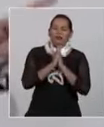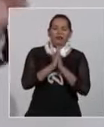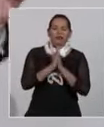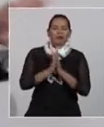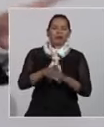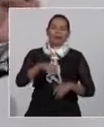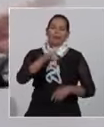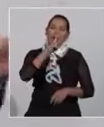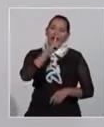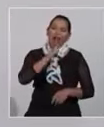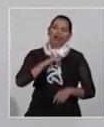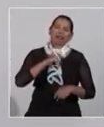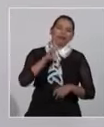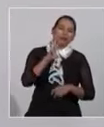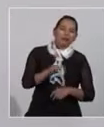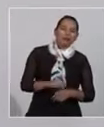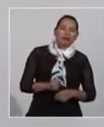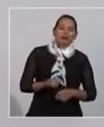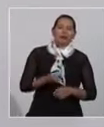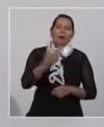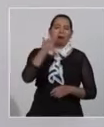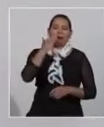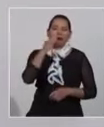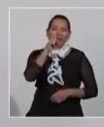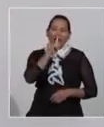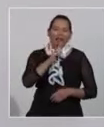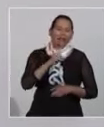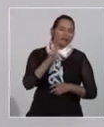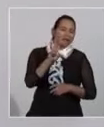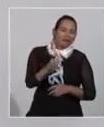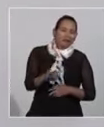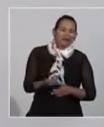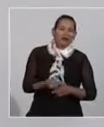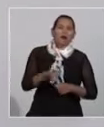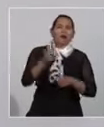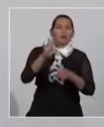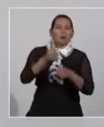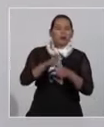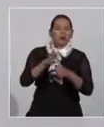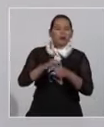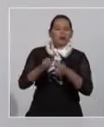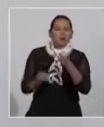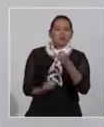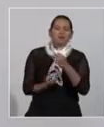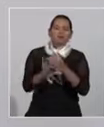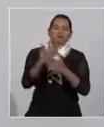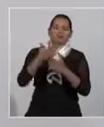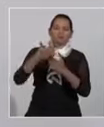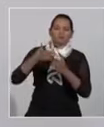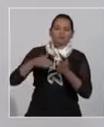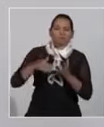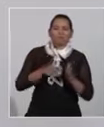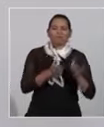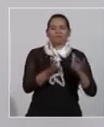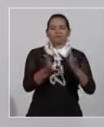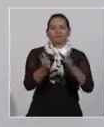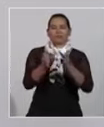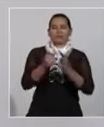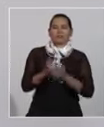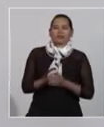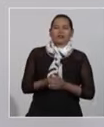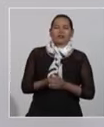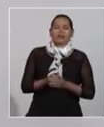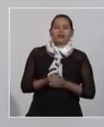engaño que representa Barbosa. Votemos por un cambio de rumbo. No podemos seguir en la inseguridad, el atraso y el abandono de nuestro